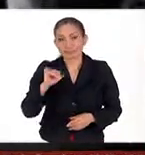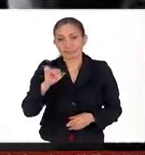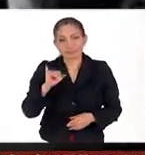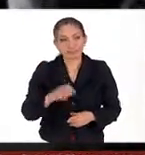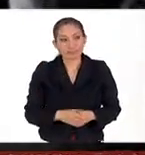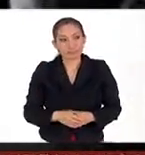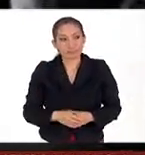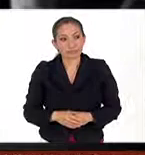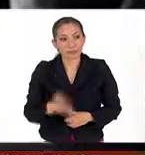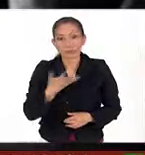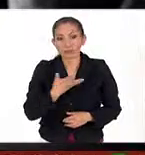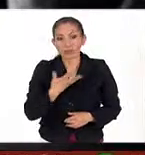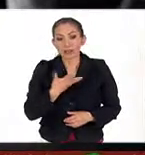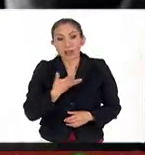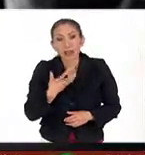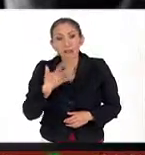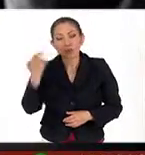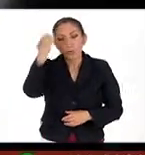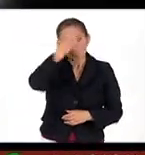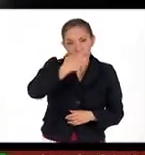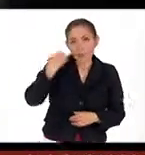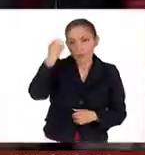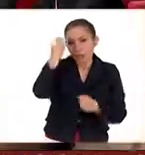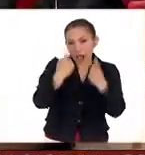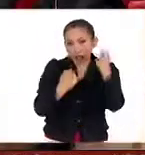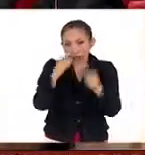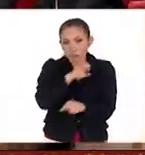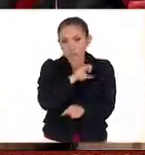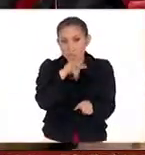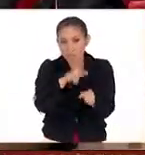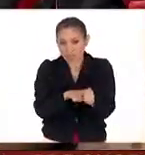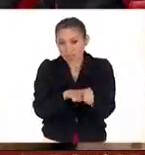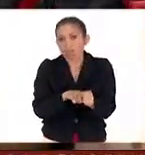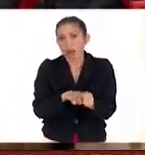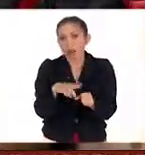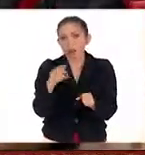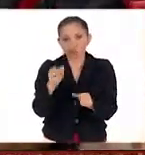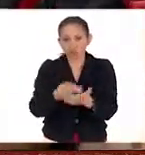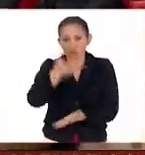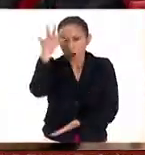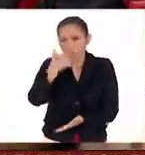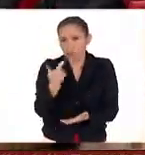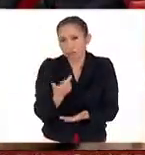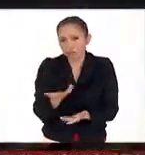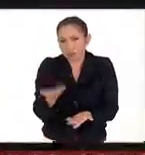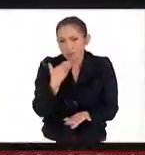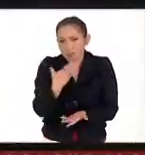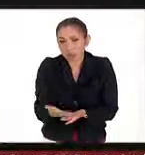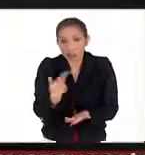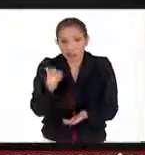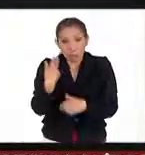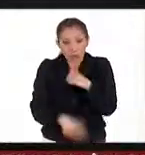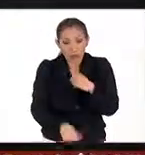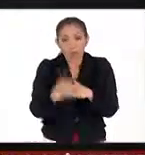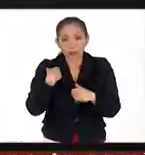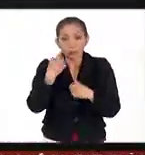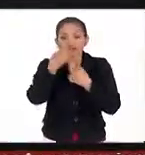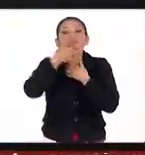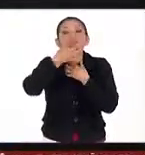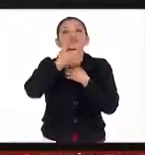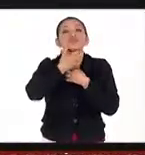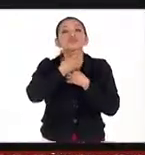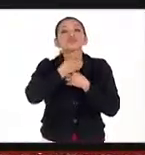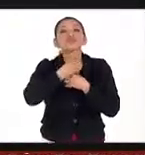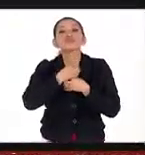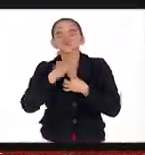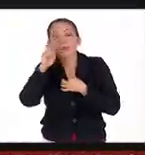Tenemos una serie de exámenes especializados que no son costosos, que no son agresivos, como es la endoscopia y estroboscopia